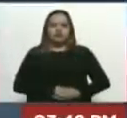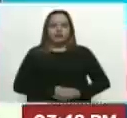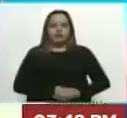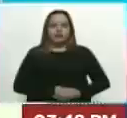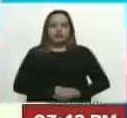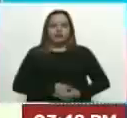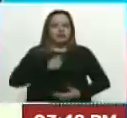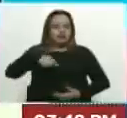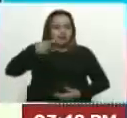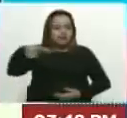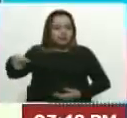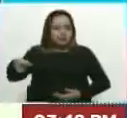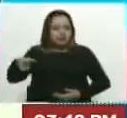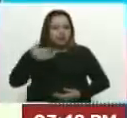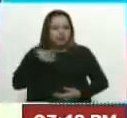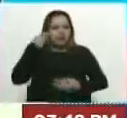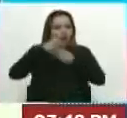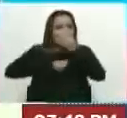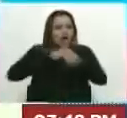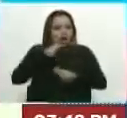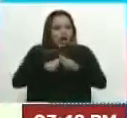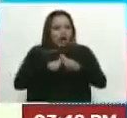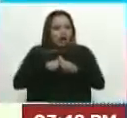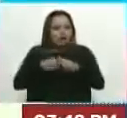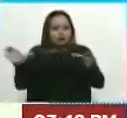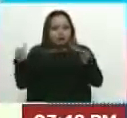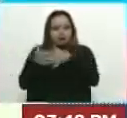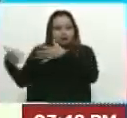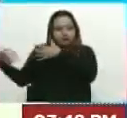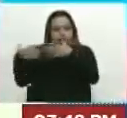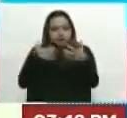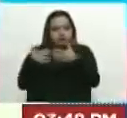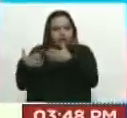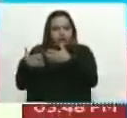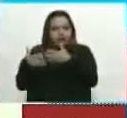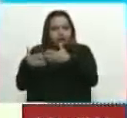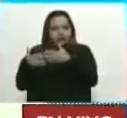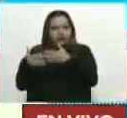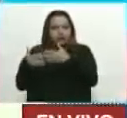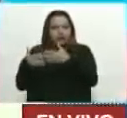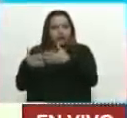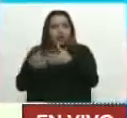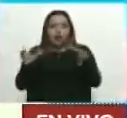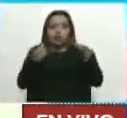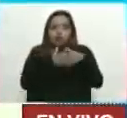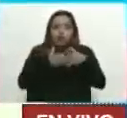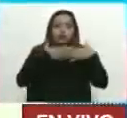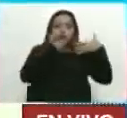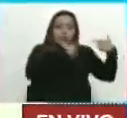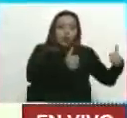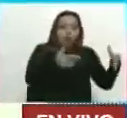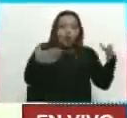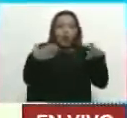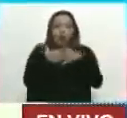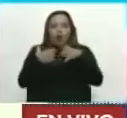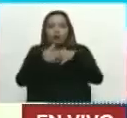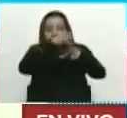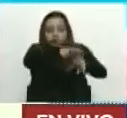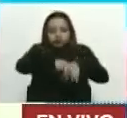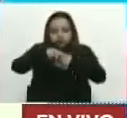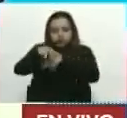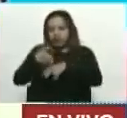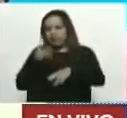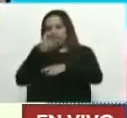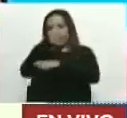próximamente crearé batallones de sanidad, batallones agrícolas, para ir